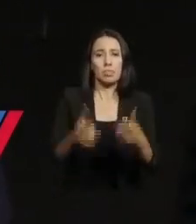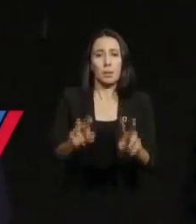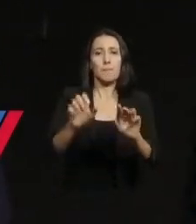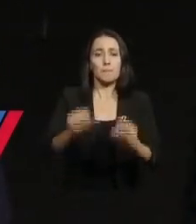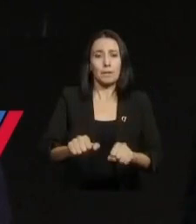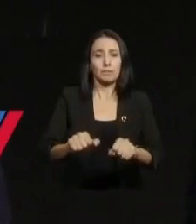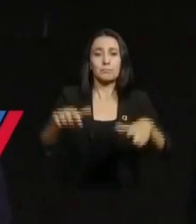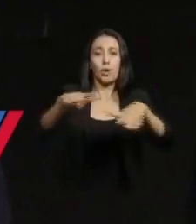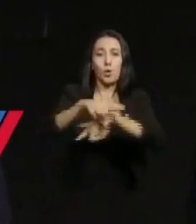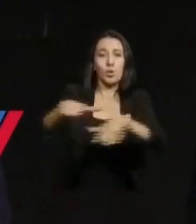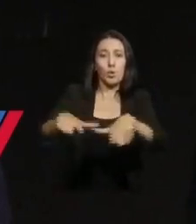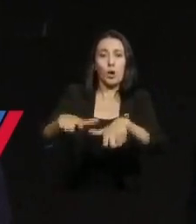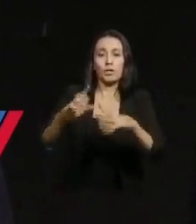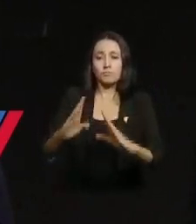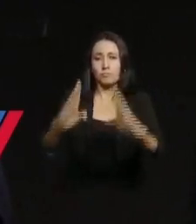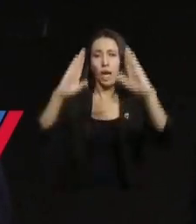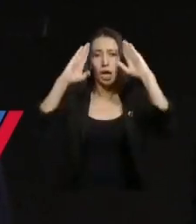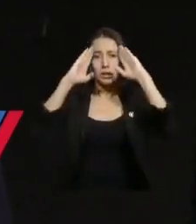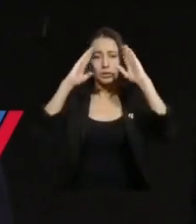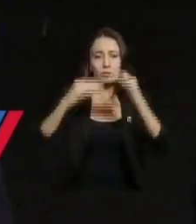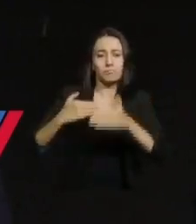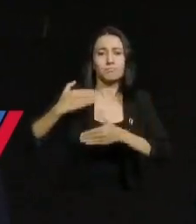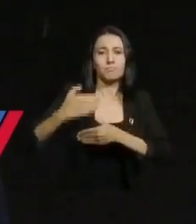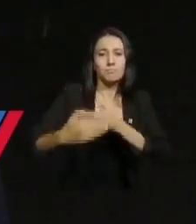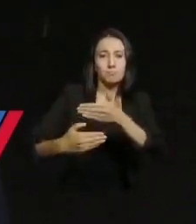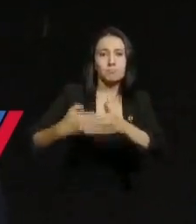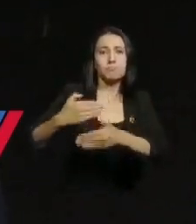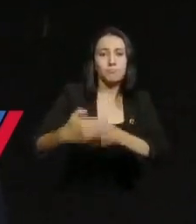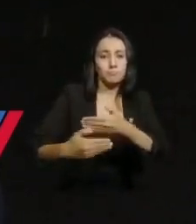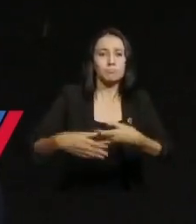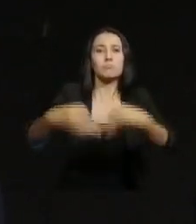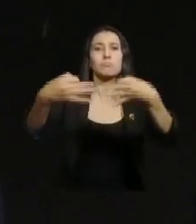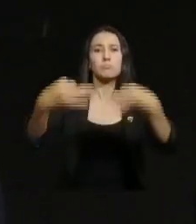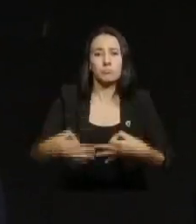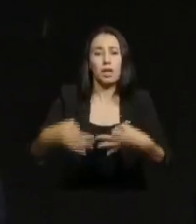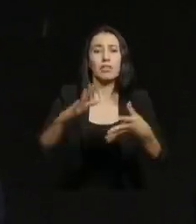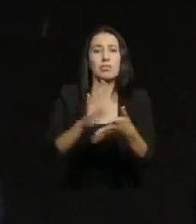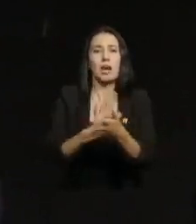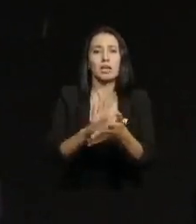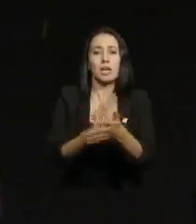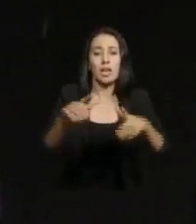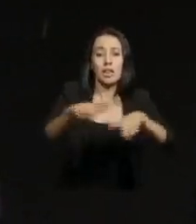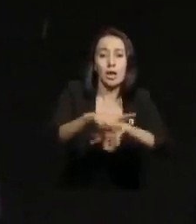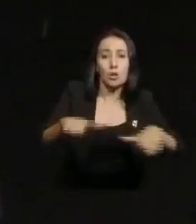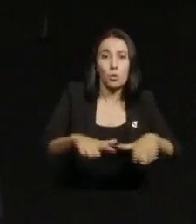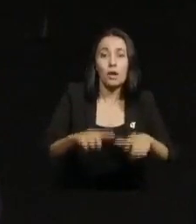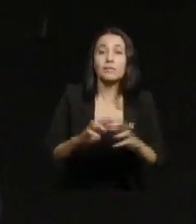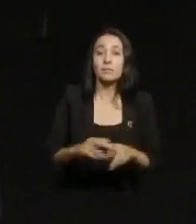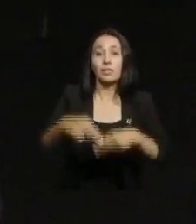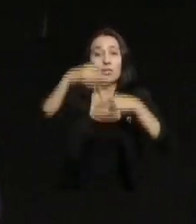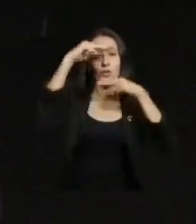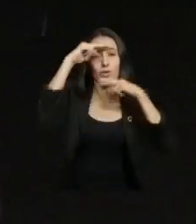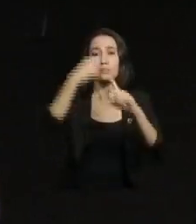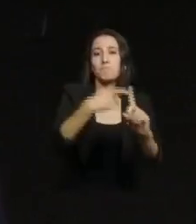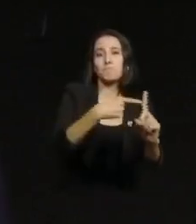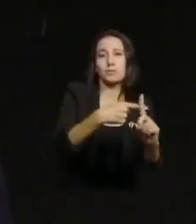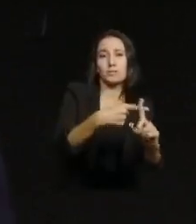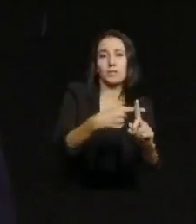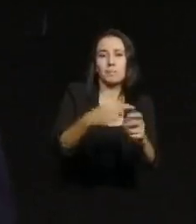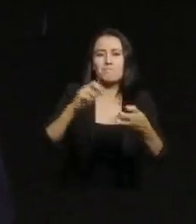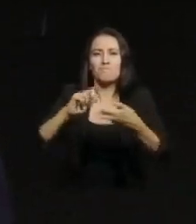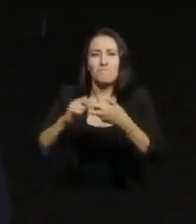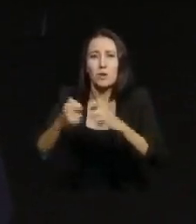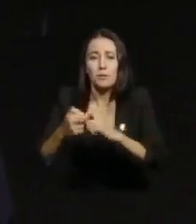puestos de mando que hemos venido recorriendo que el país está en absoluta tranquilidad, y eso es una buena noticia. No tenemos